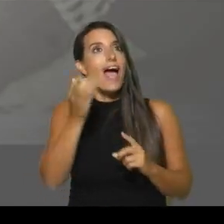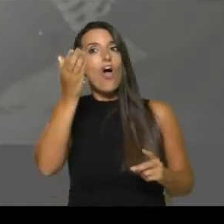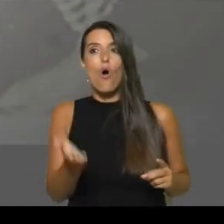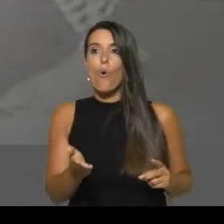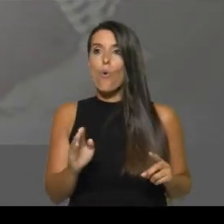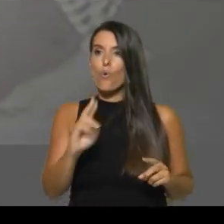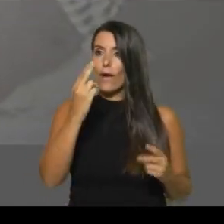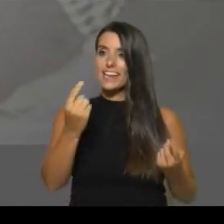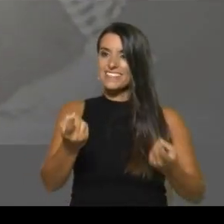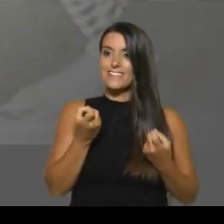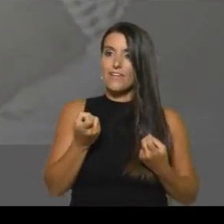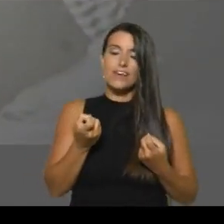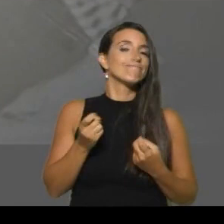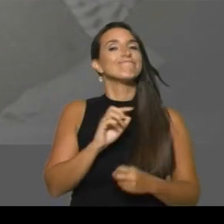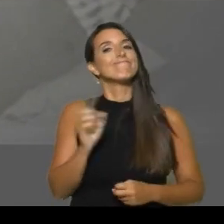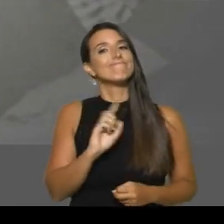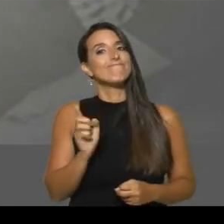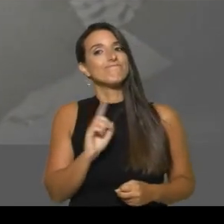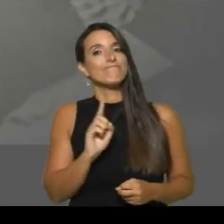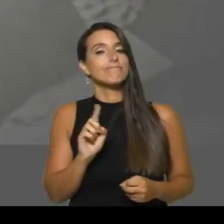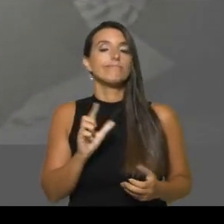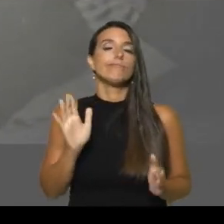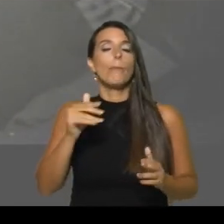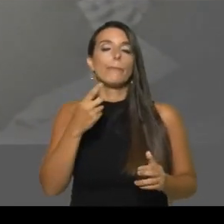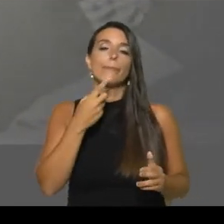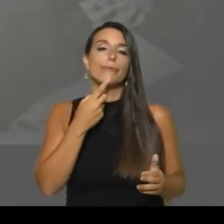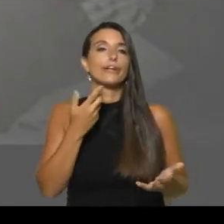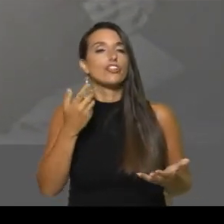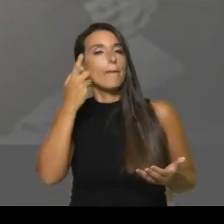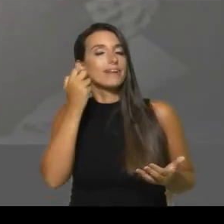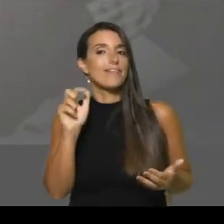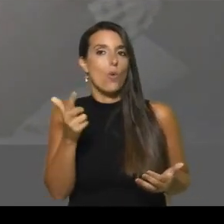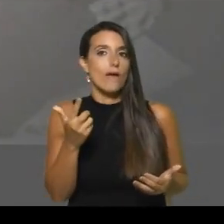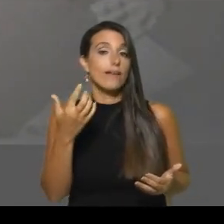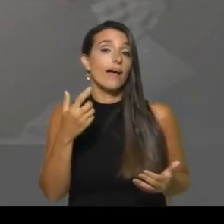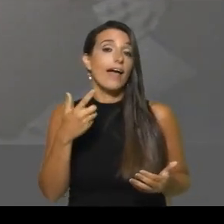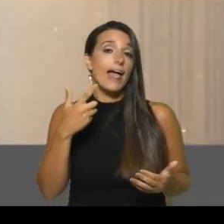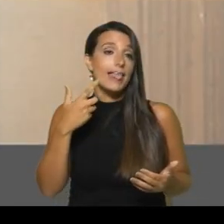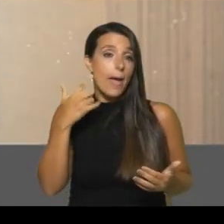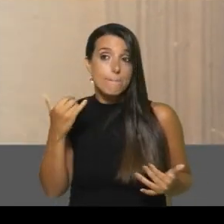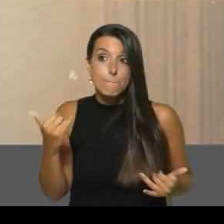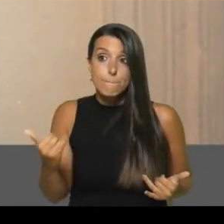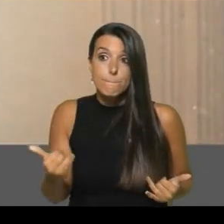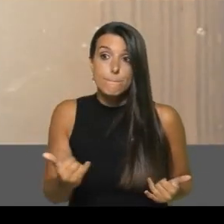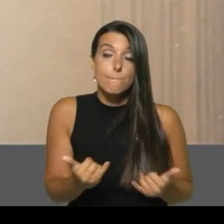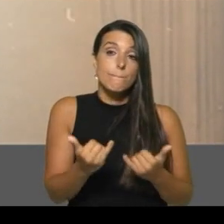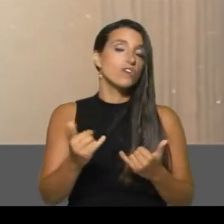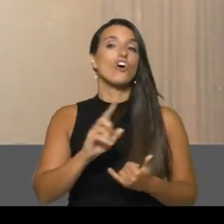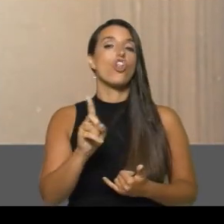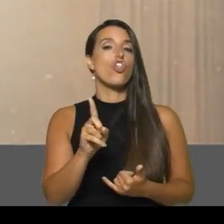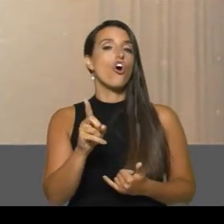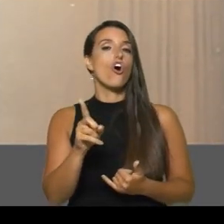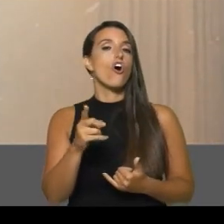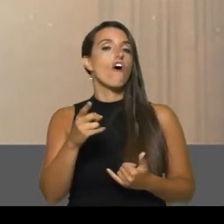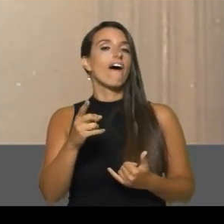el Uruguay precisaba para esa circunstancias no tenían la cintura política ni la experiencia el tiempo demostraría además lo él lo diría que no creía en la